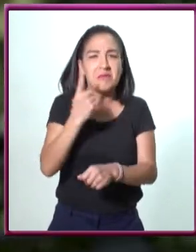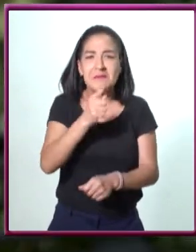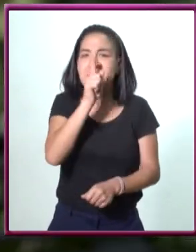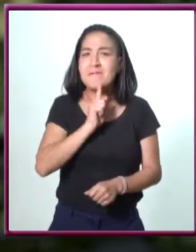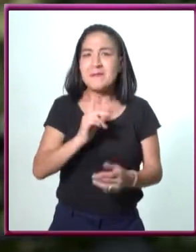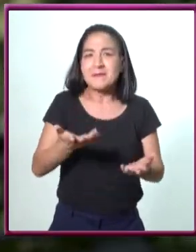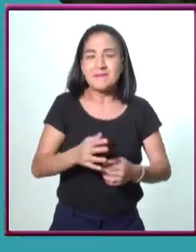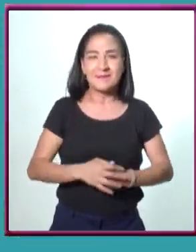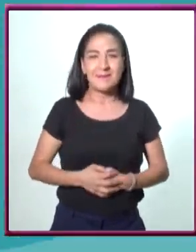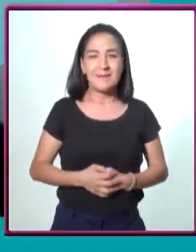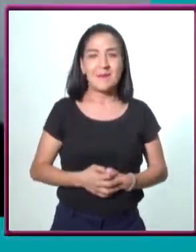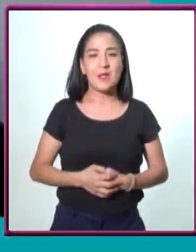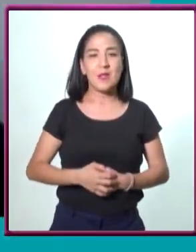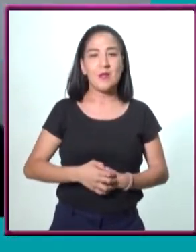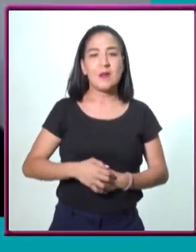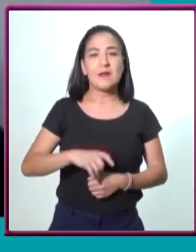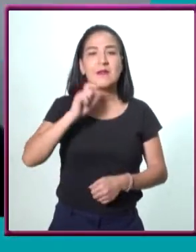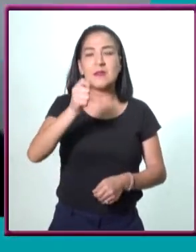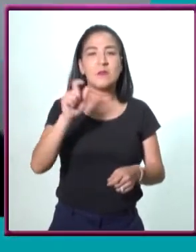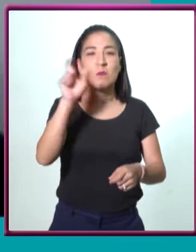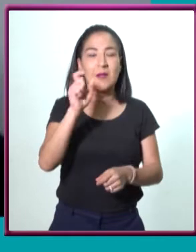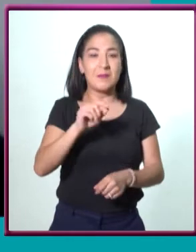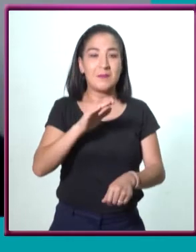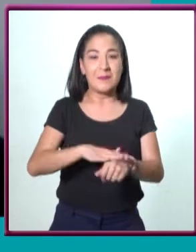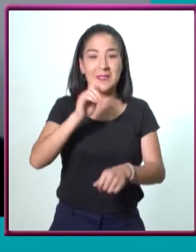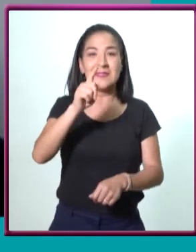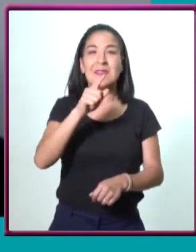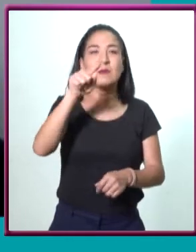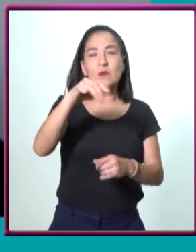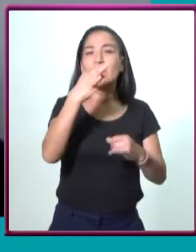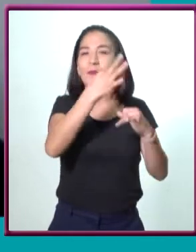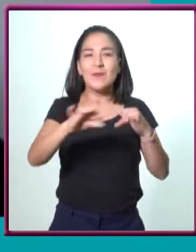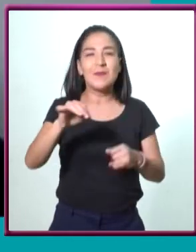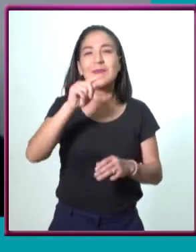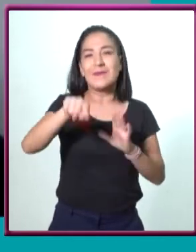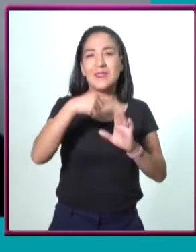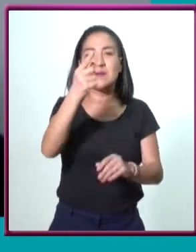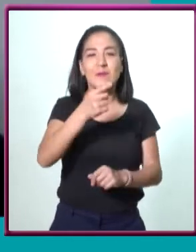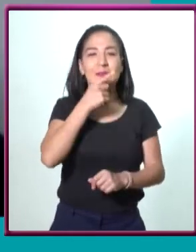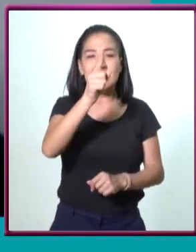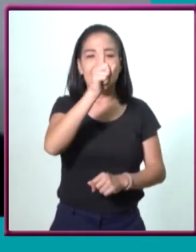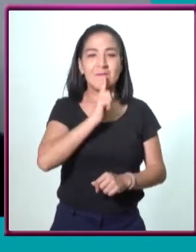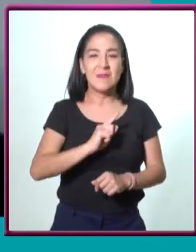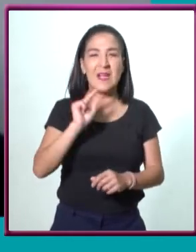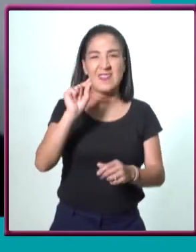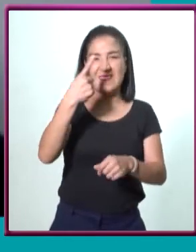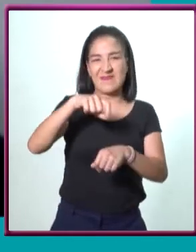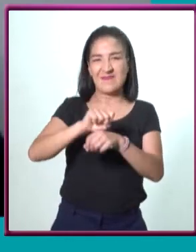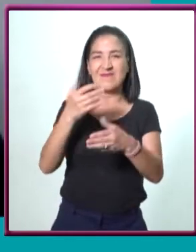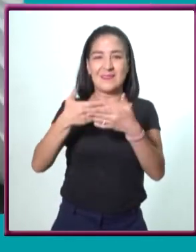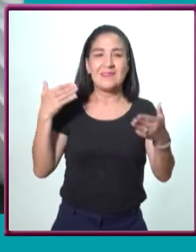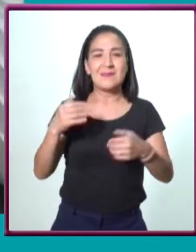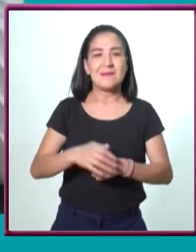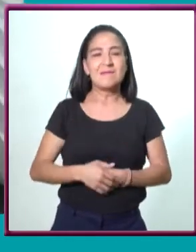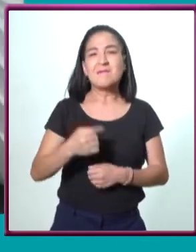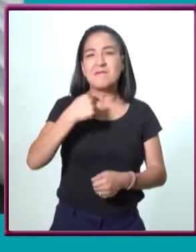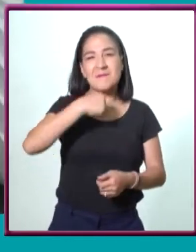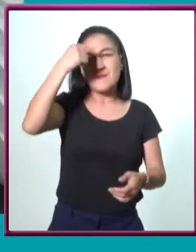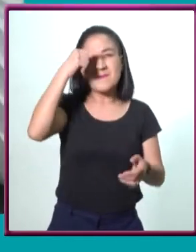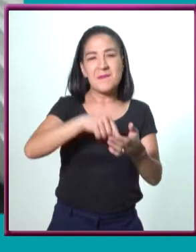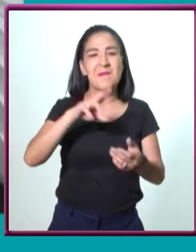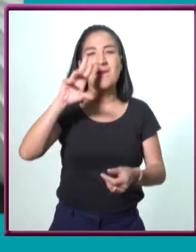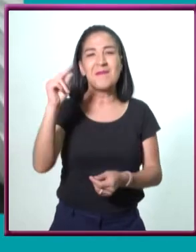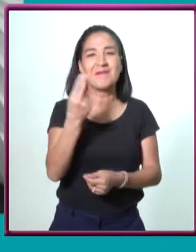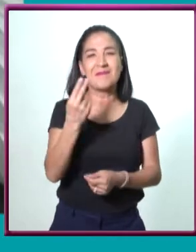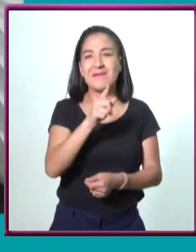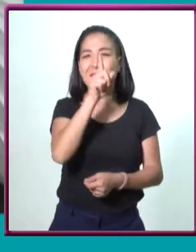mentir? ¿Cuándo fue la última vez que dije una mentira? La última vez que dije una mentira, yo creo que fue la semana pasada. No, creo que no